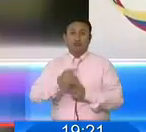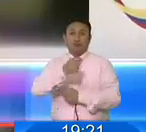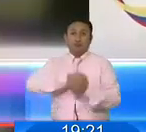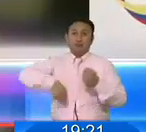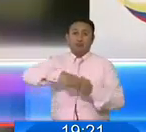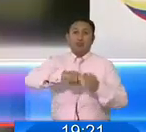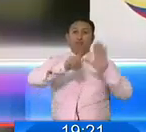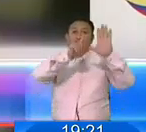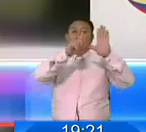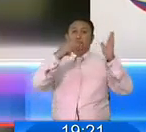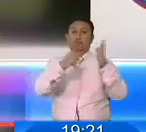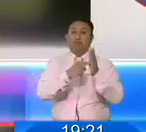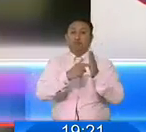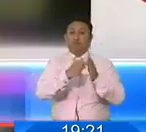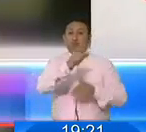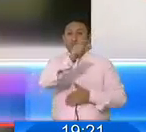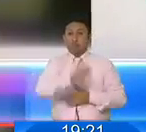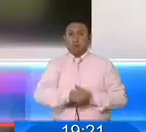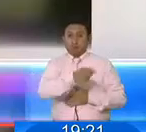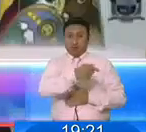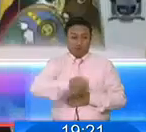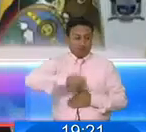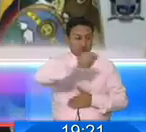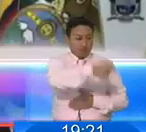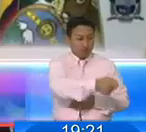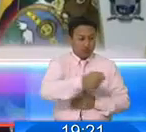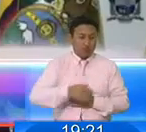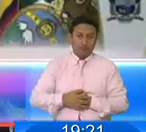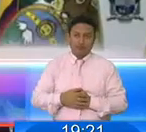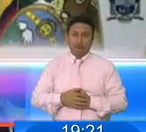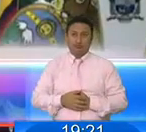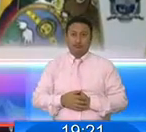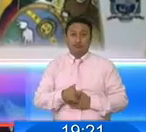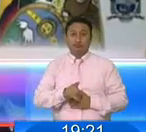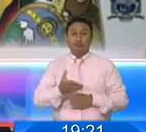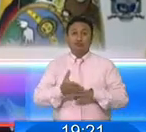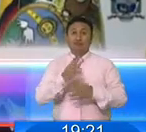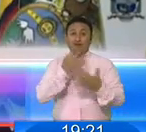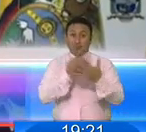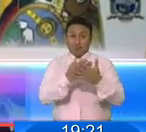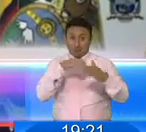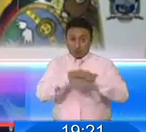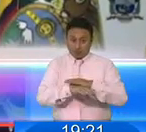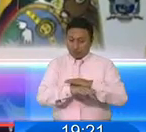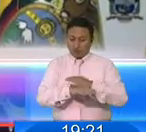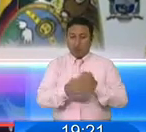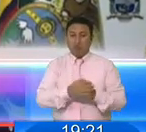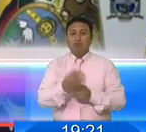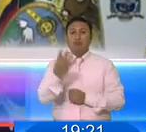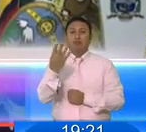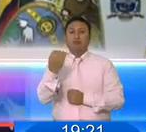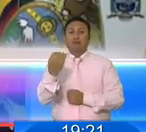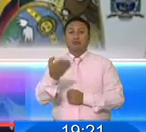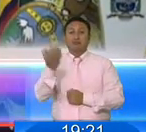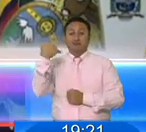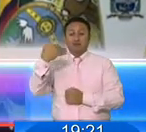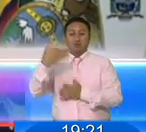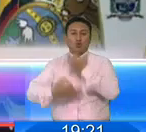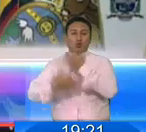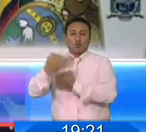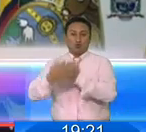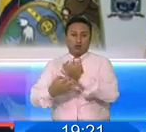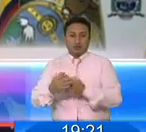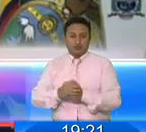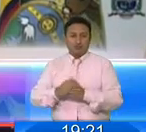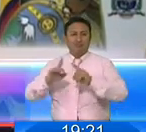económico de seis mil dólares a la víctima de extorsión no registrar antecedentes pero si registran 14 procesos judicial